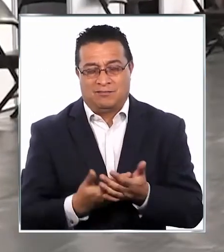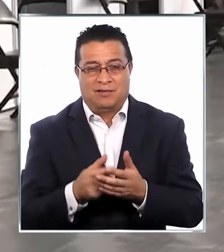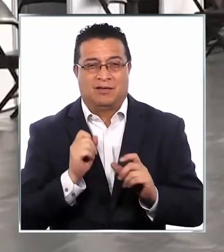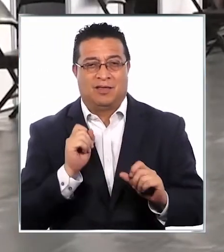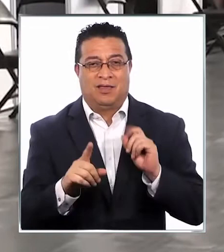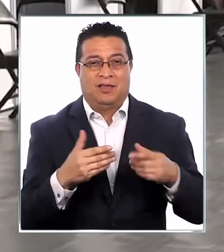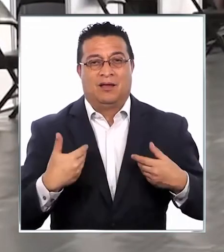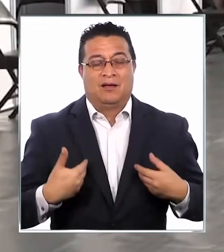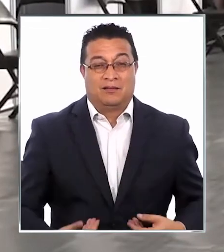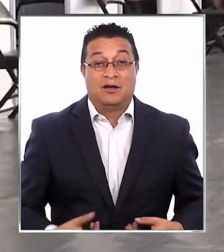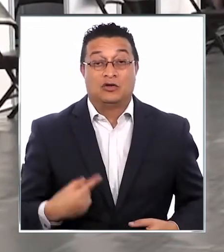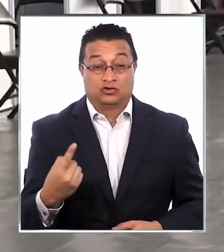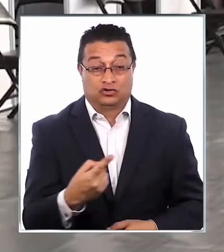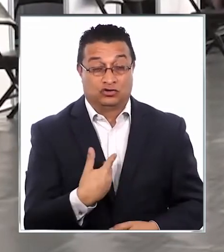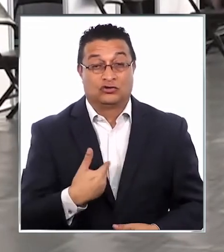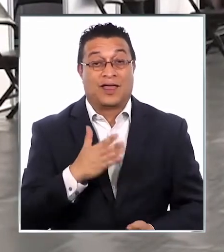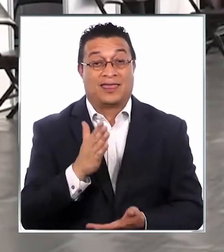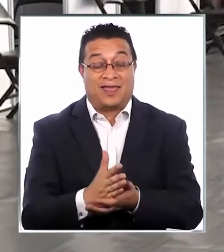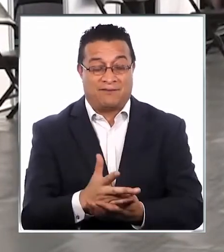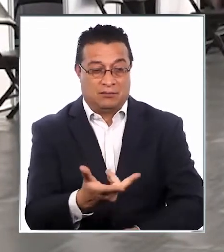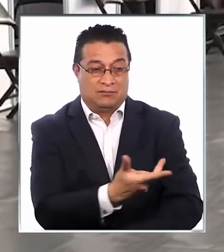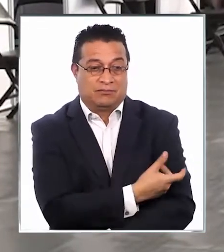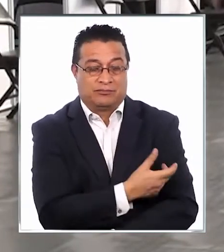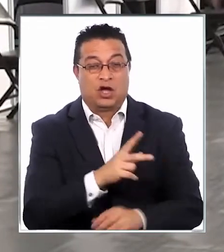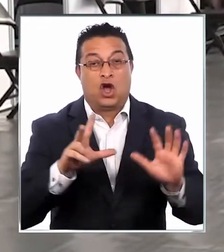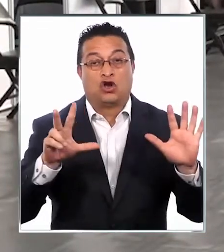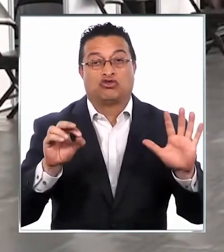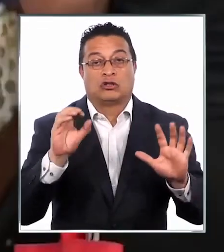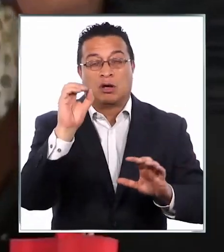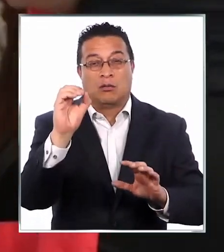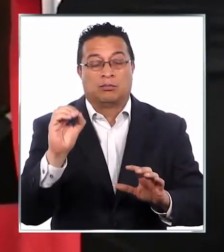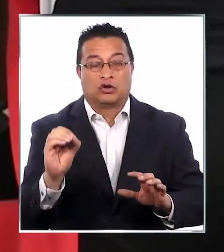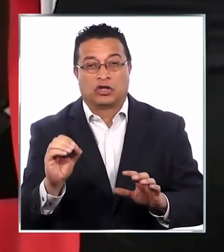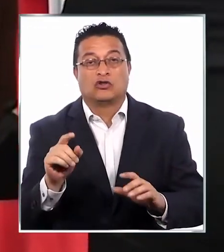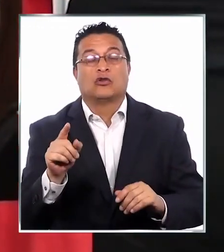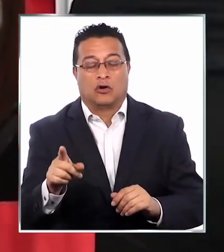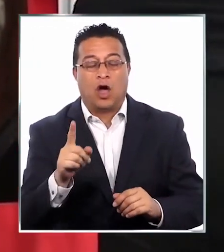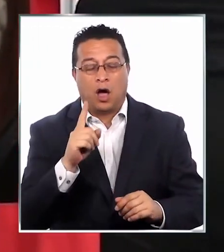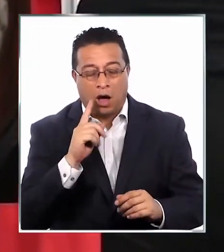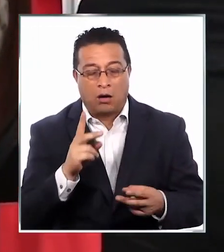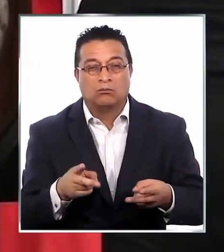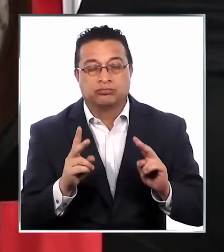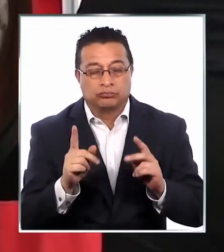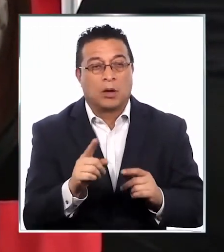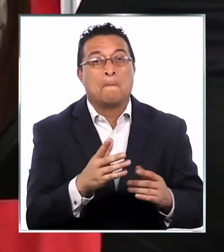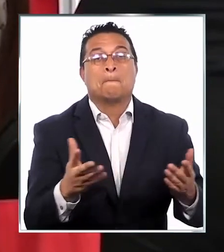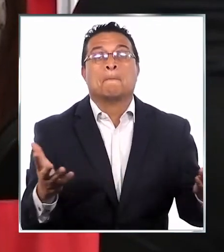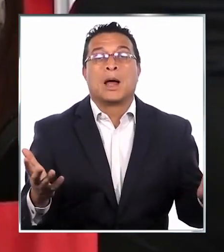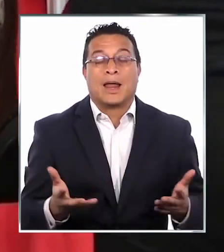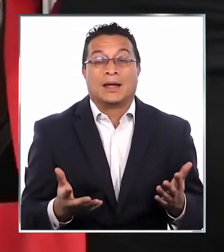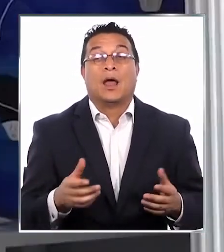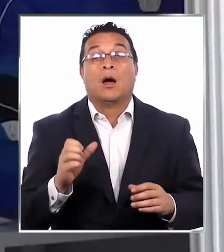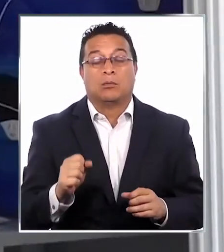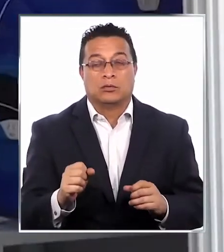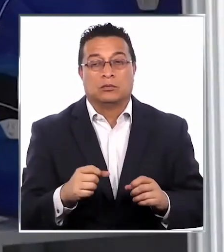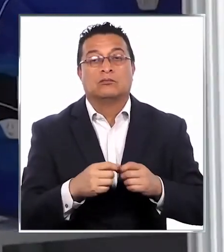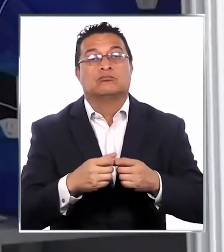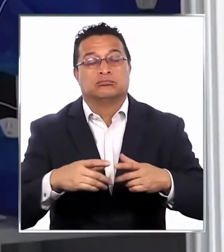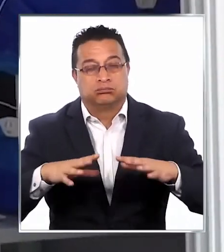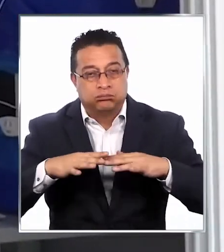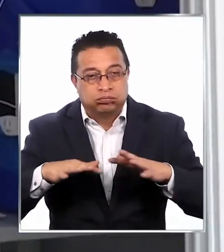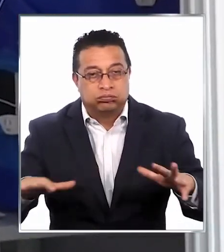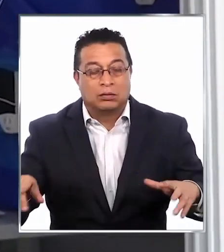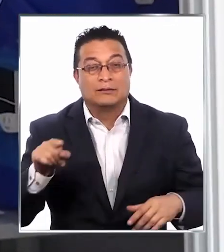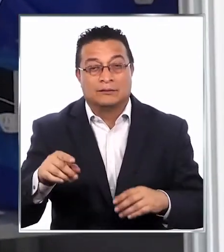producir inmunidad, nosotros tenemos que tener vacunado al 80% de la población susceptible. ¿Para qué? Para obtener un efecto